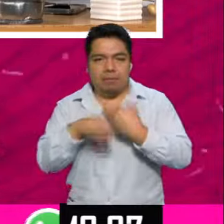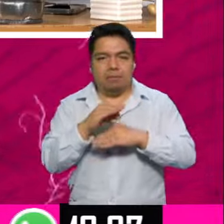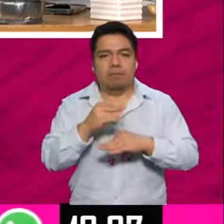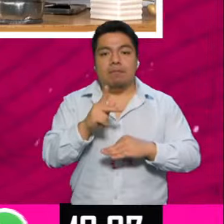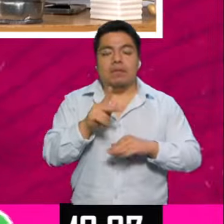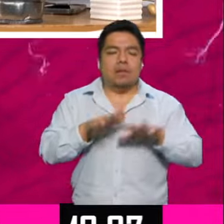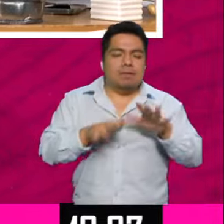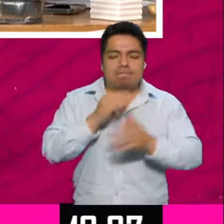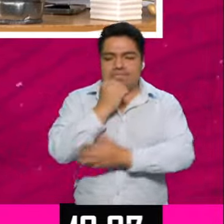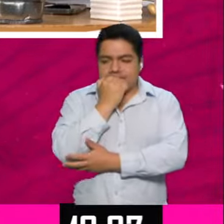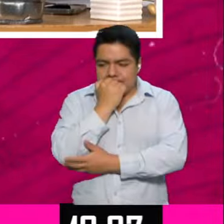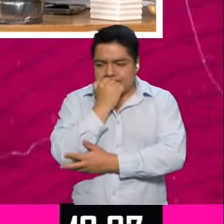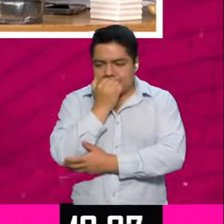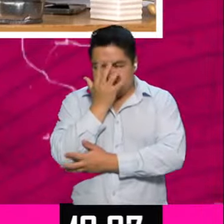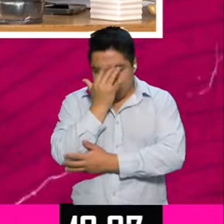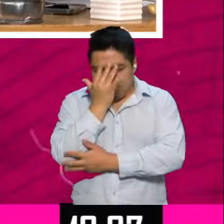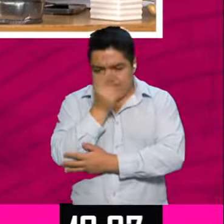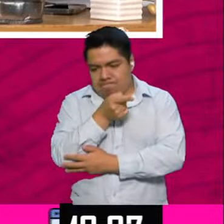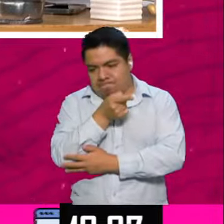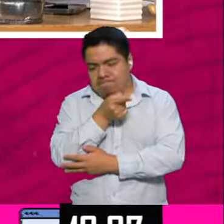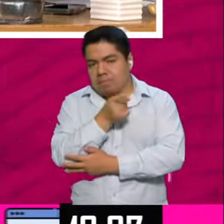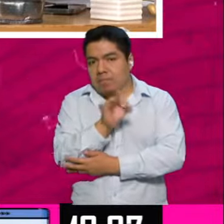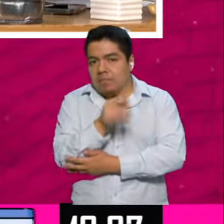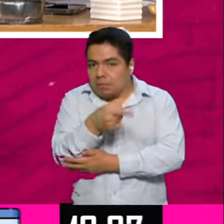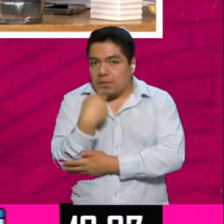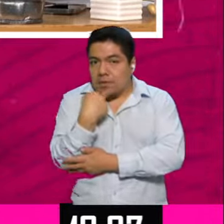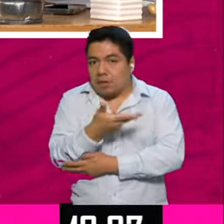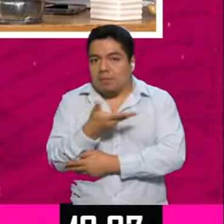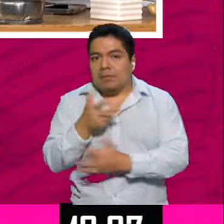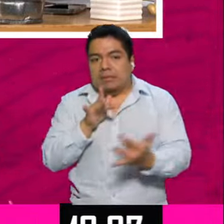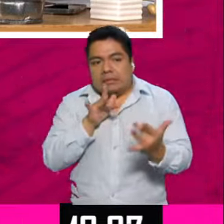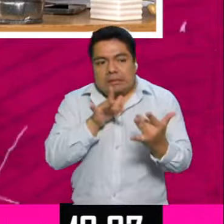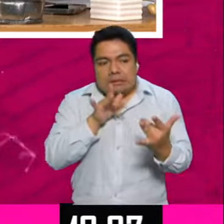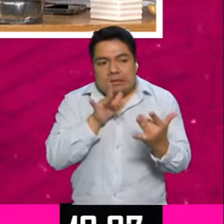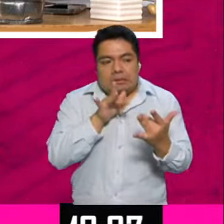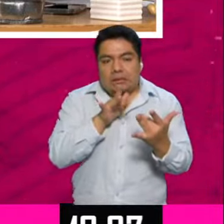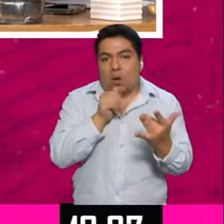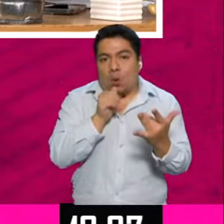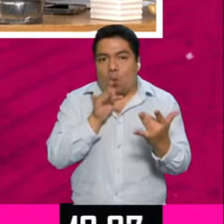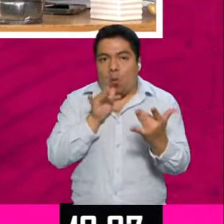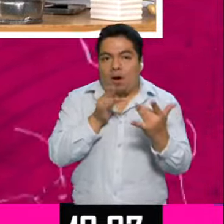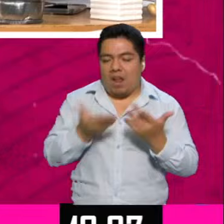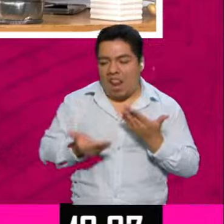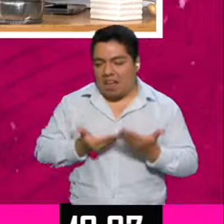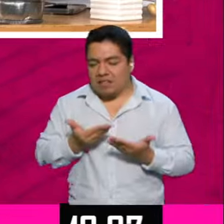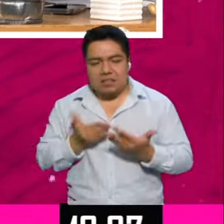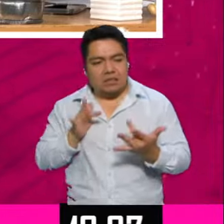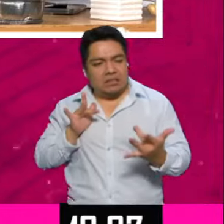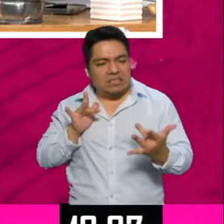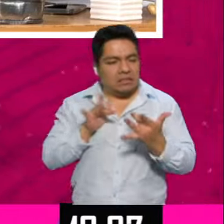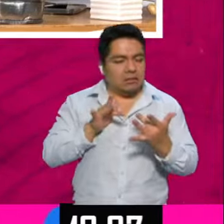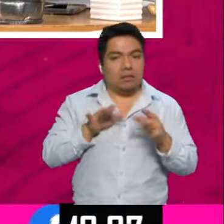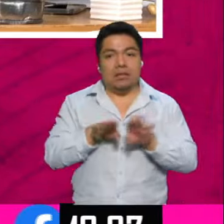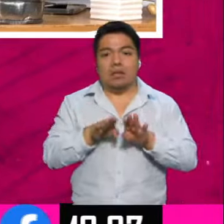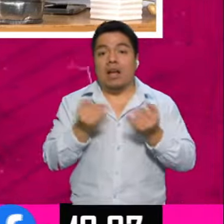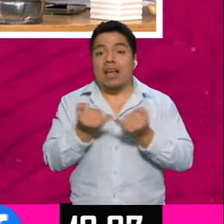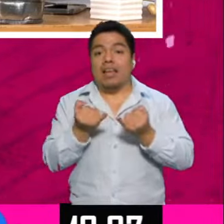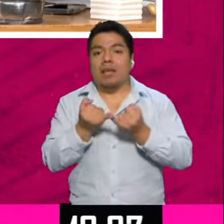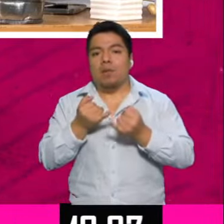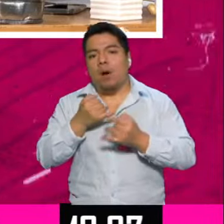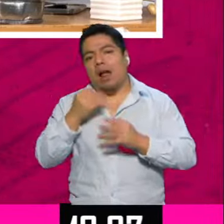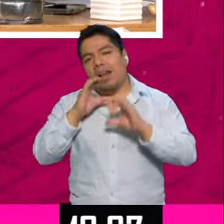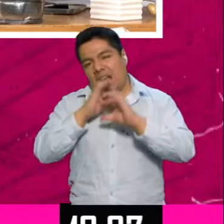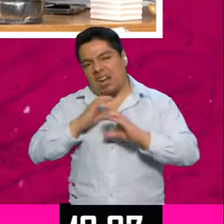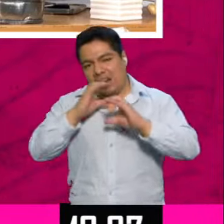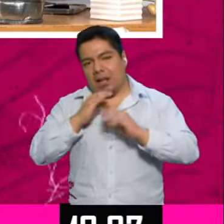cierto momento yo dije, ¿cómo es que no llega a ellos, ¿no? La danza, y no solamente la danza, sino las letras